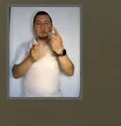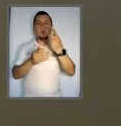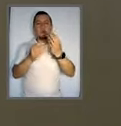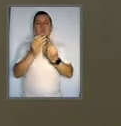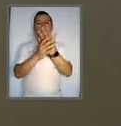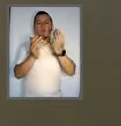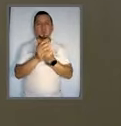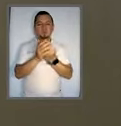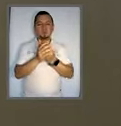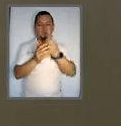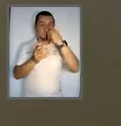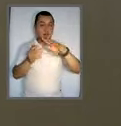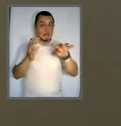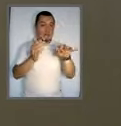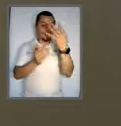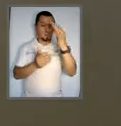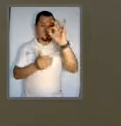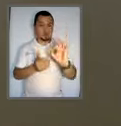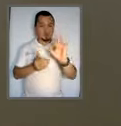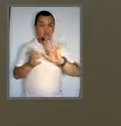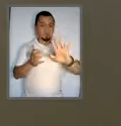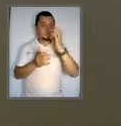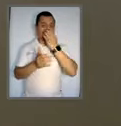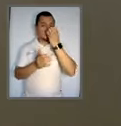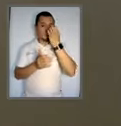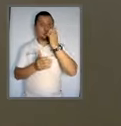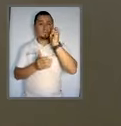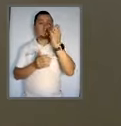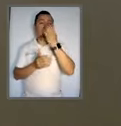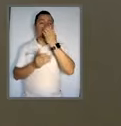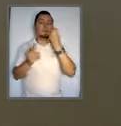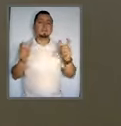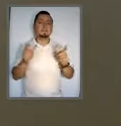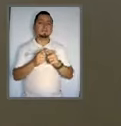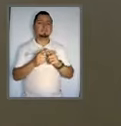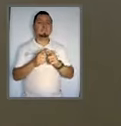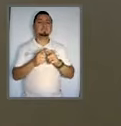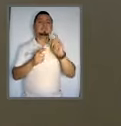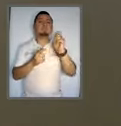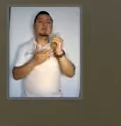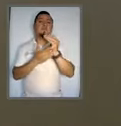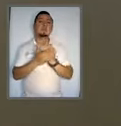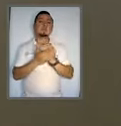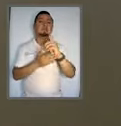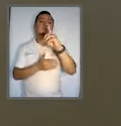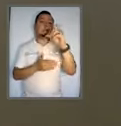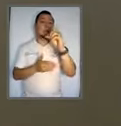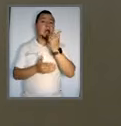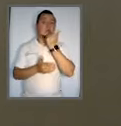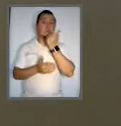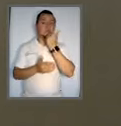tipos de escuelas. El 14% de nuestras escuelas son escuelas pequeñas que van de menos de 100